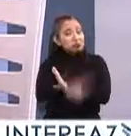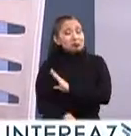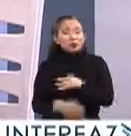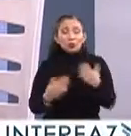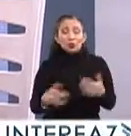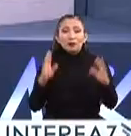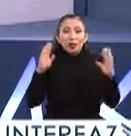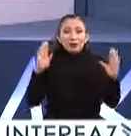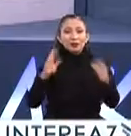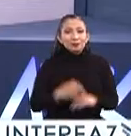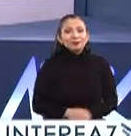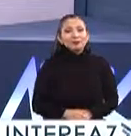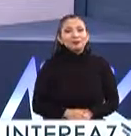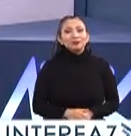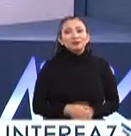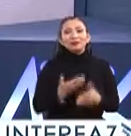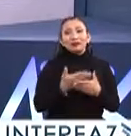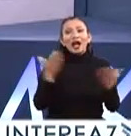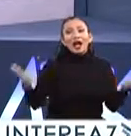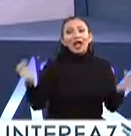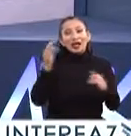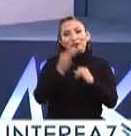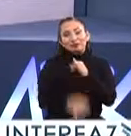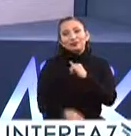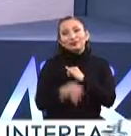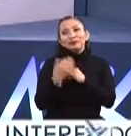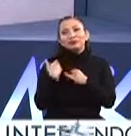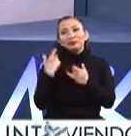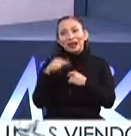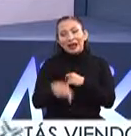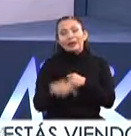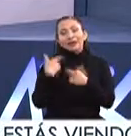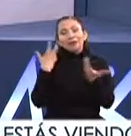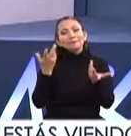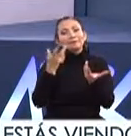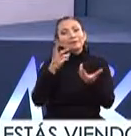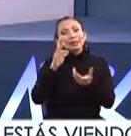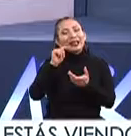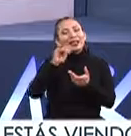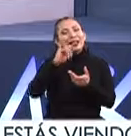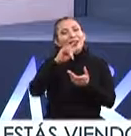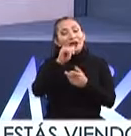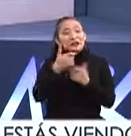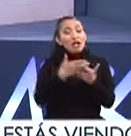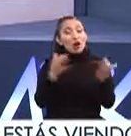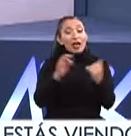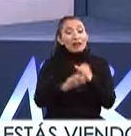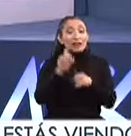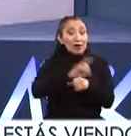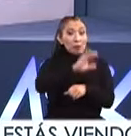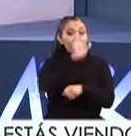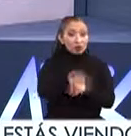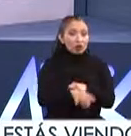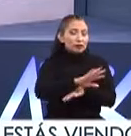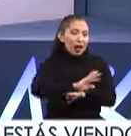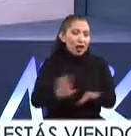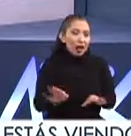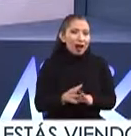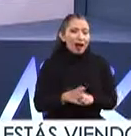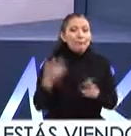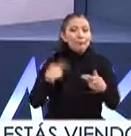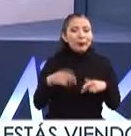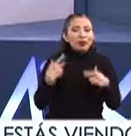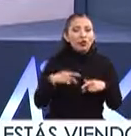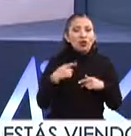verdaderamente fantástico, ¿no? Pues llegamos al final de esta transmisión, pero también quiere decir al final del Día de Muertos, ¿no? Ya yo creo que